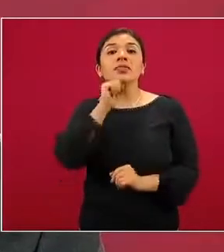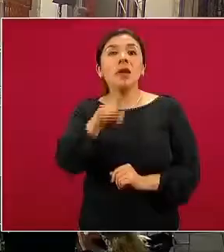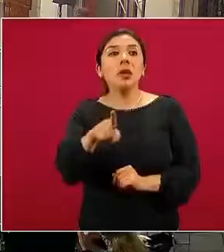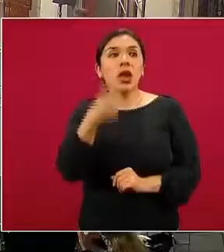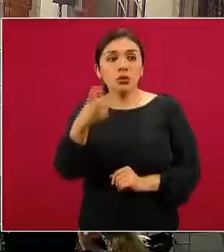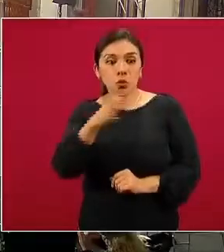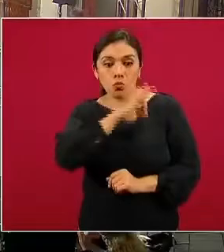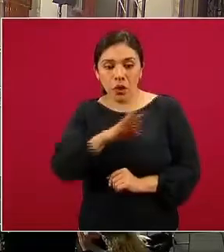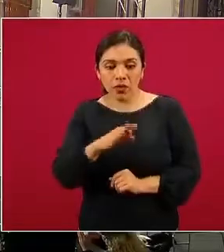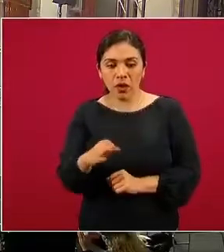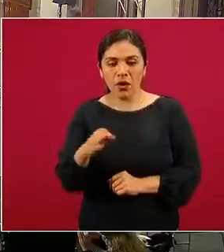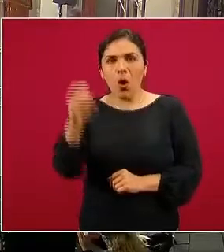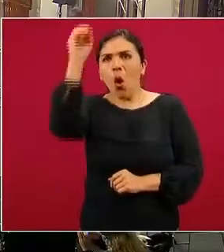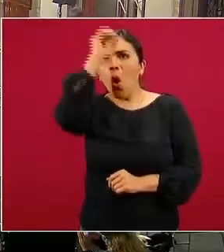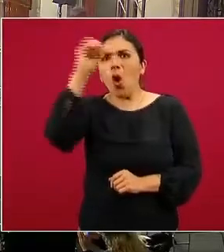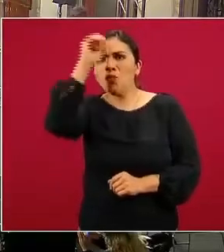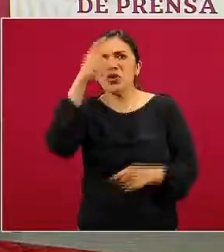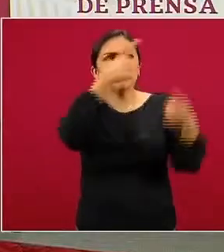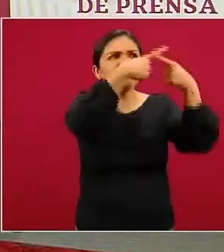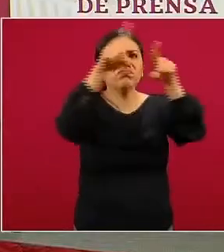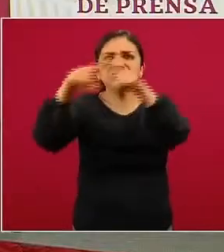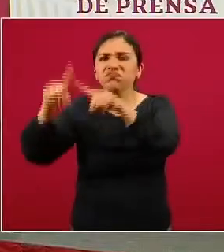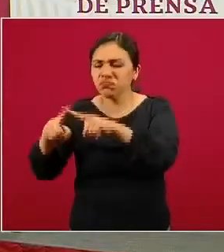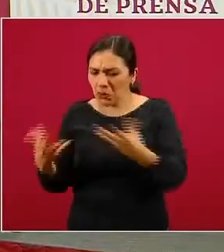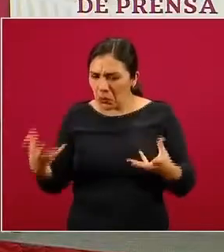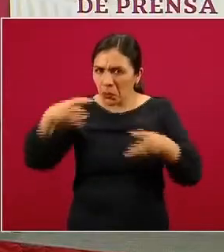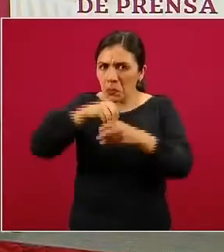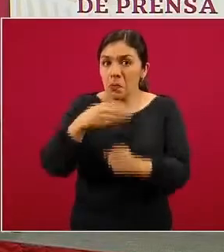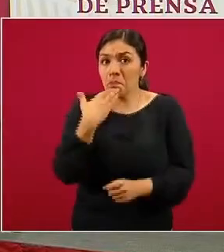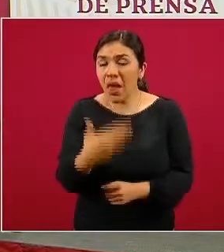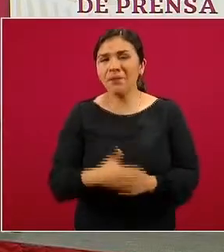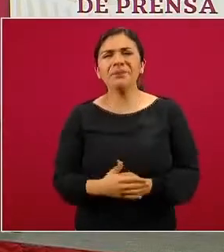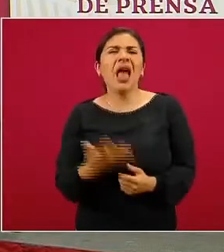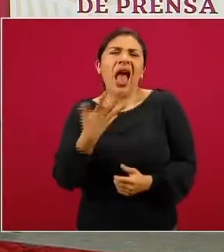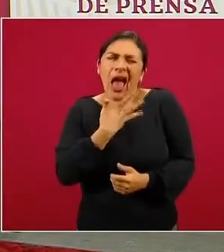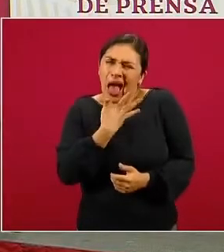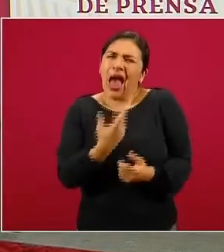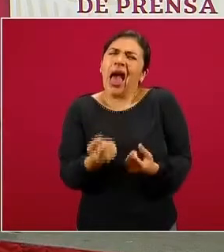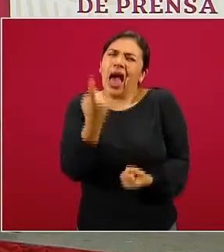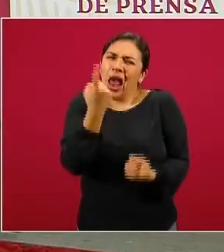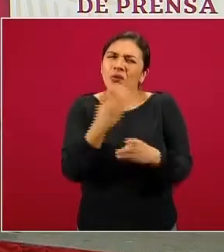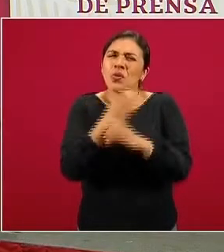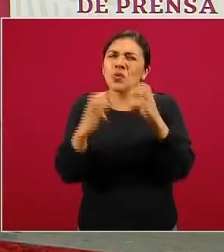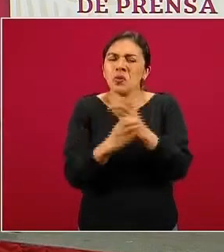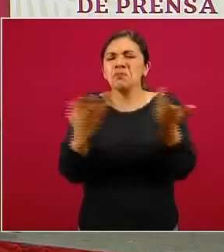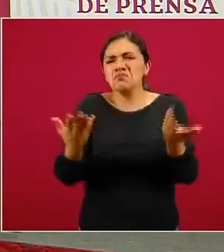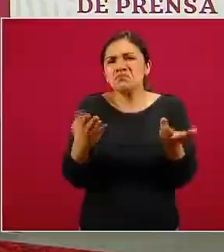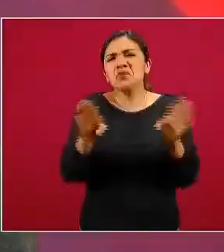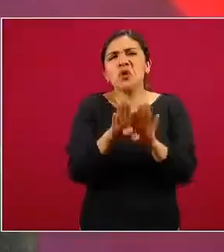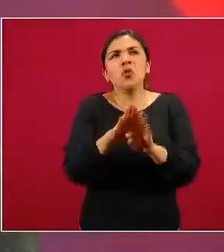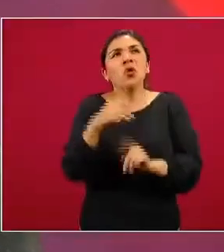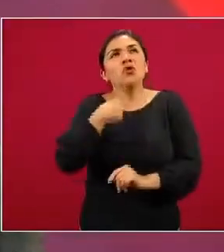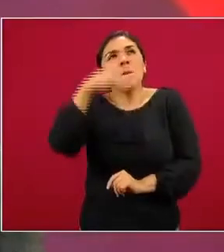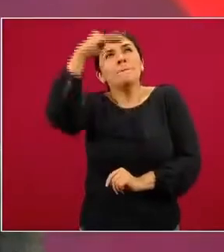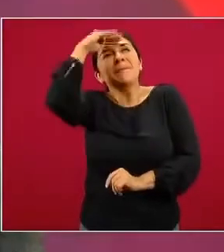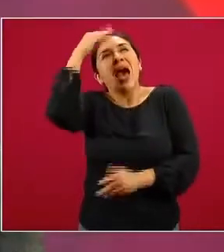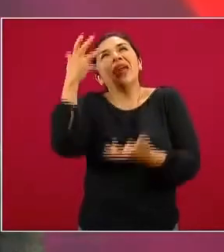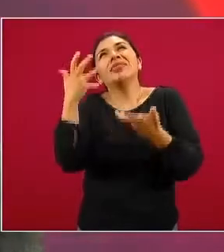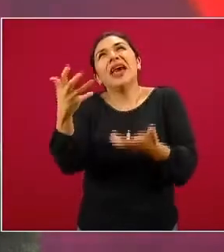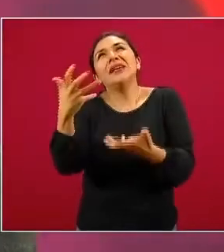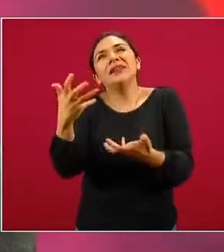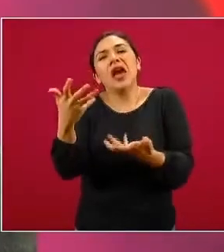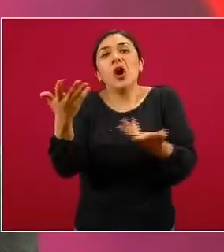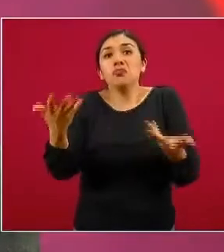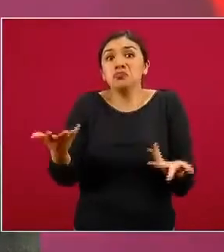se puede tener pluralidad de opiniones. Hay aspectos que, bueno, uno puede tener aspiraciones, pero no